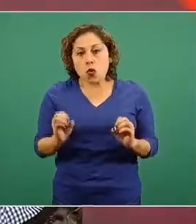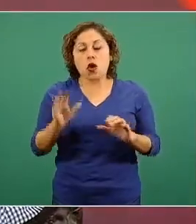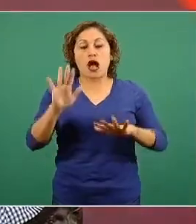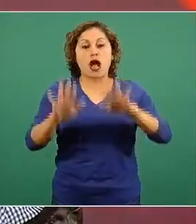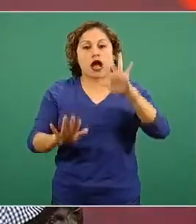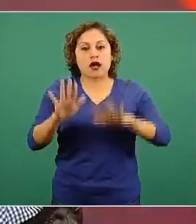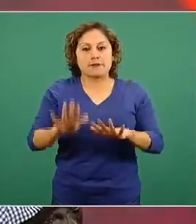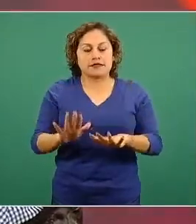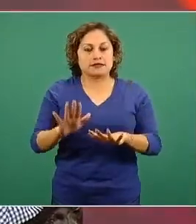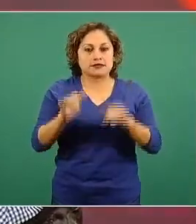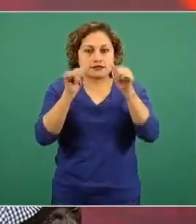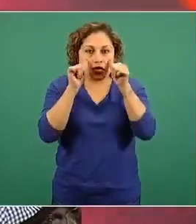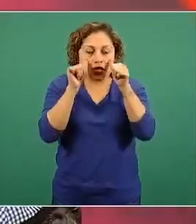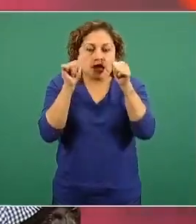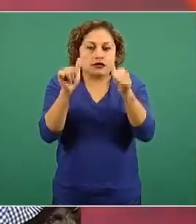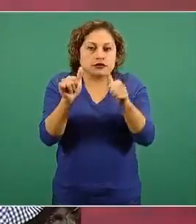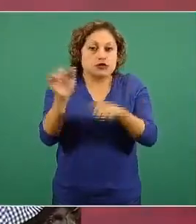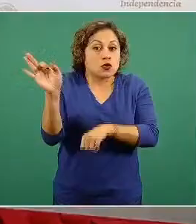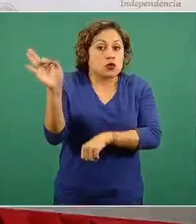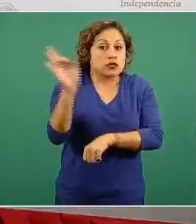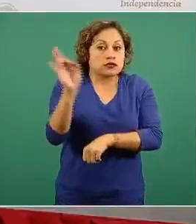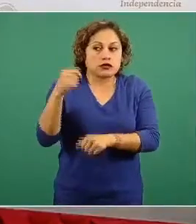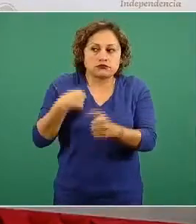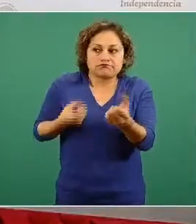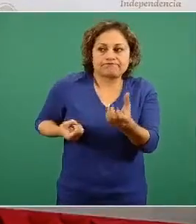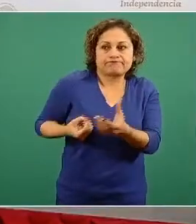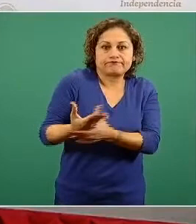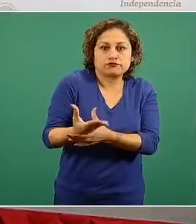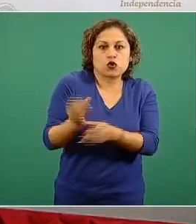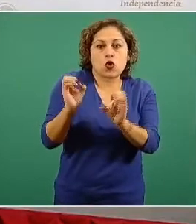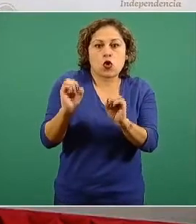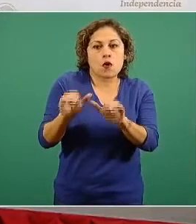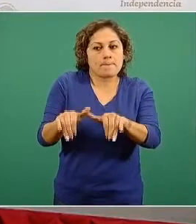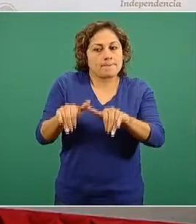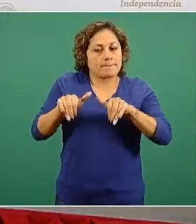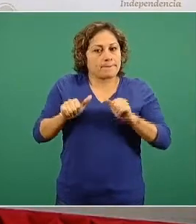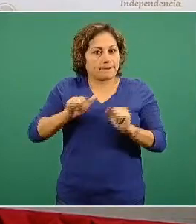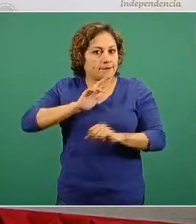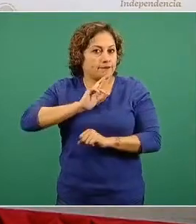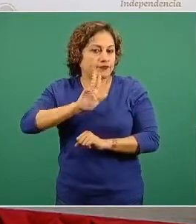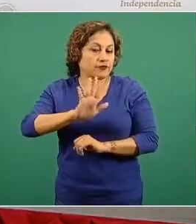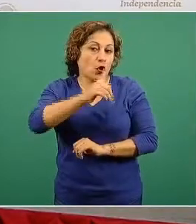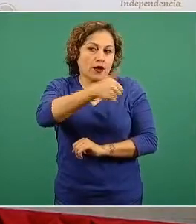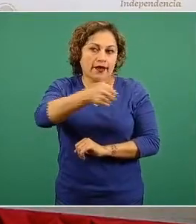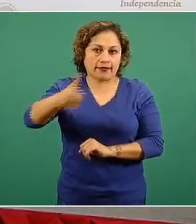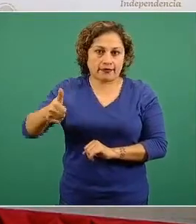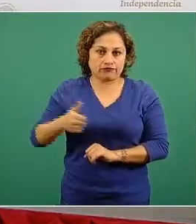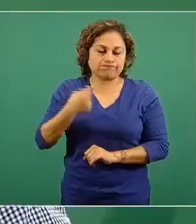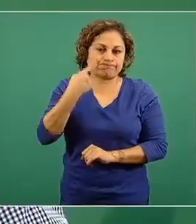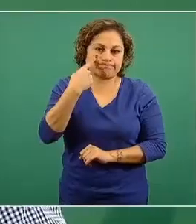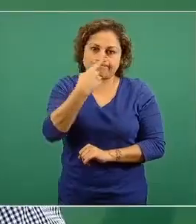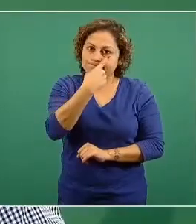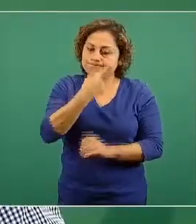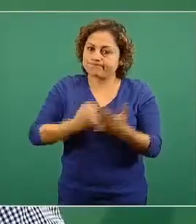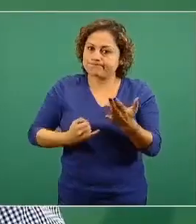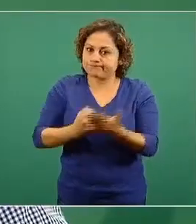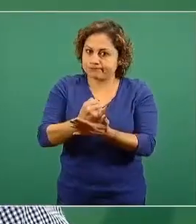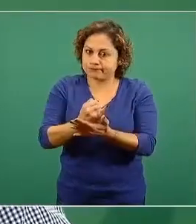muy importante dejar de estar en el espacio público. En relación a la